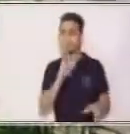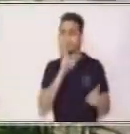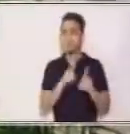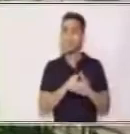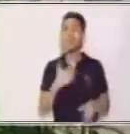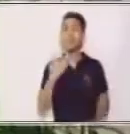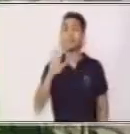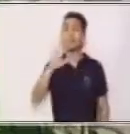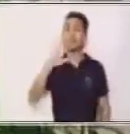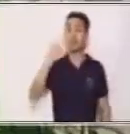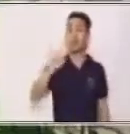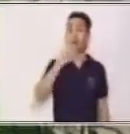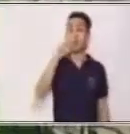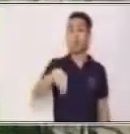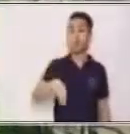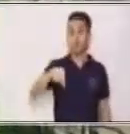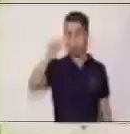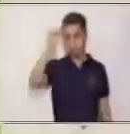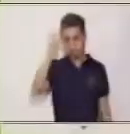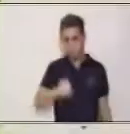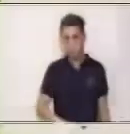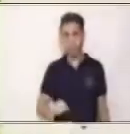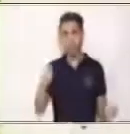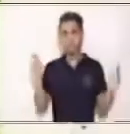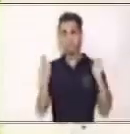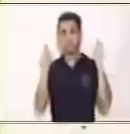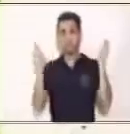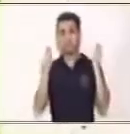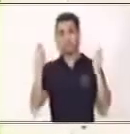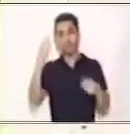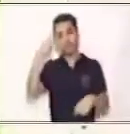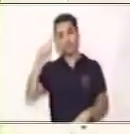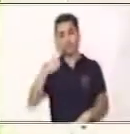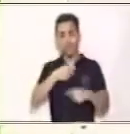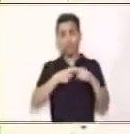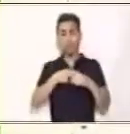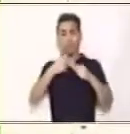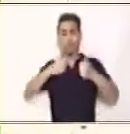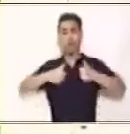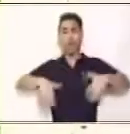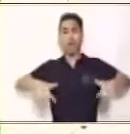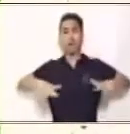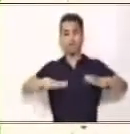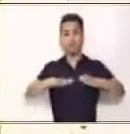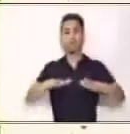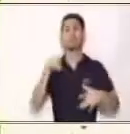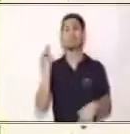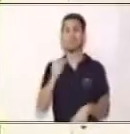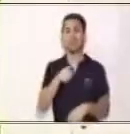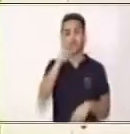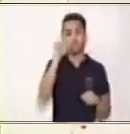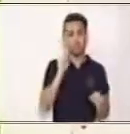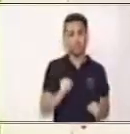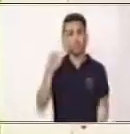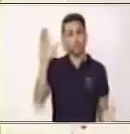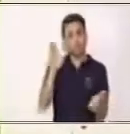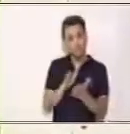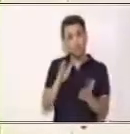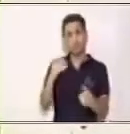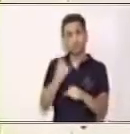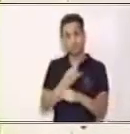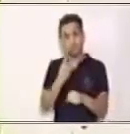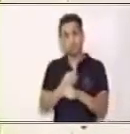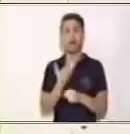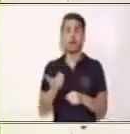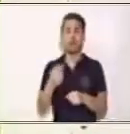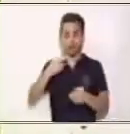junio pues podamos estar celebrando el Día del Medio Ambiente. Te invito a reducir, reutilizar y reciclar. El 12 de junio también